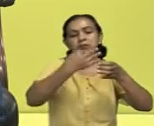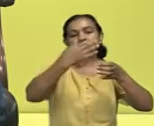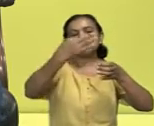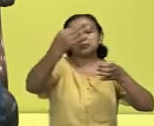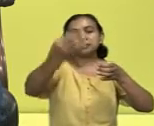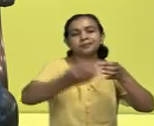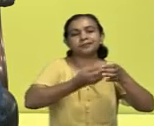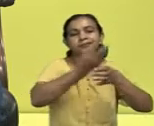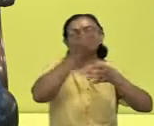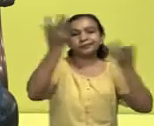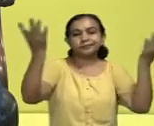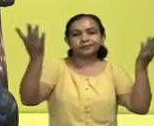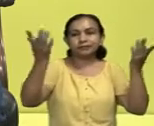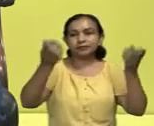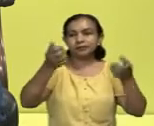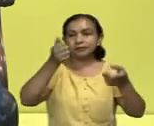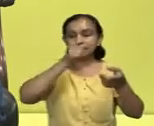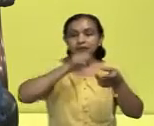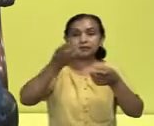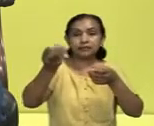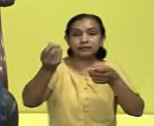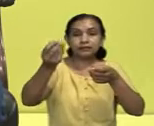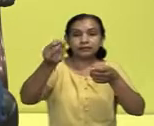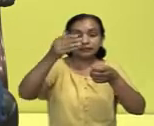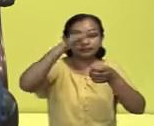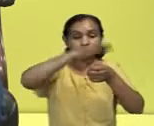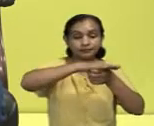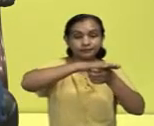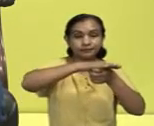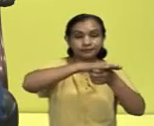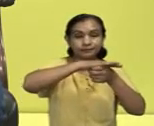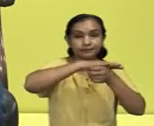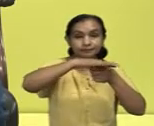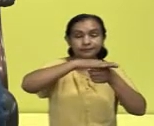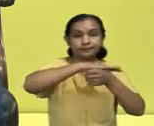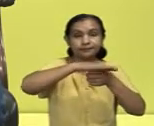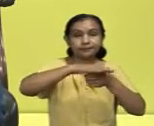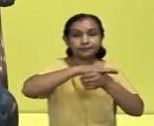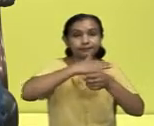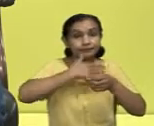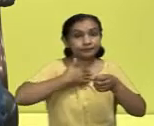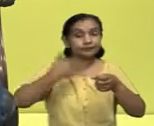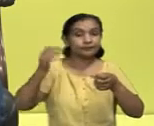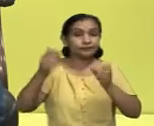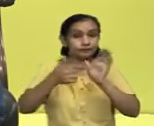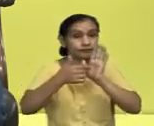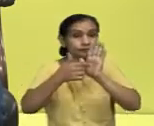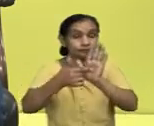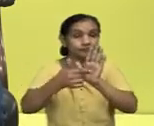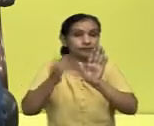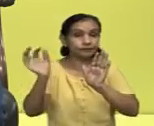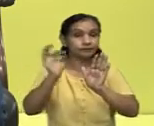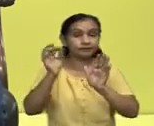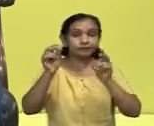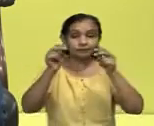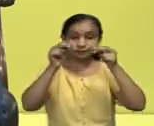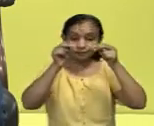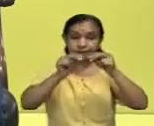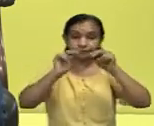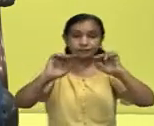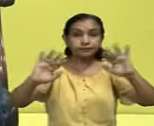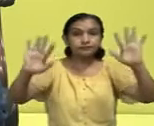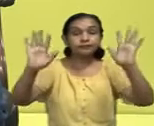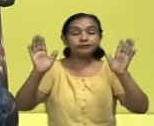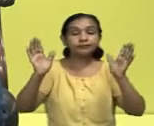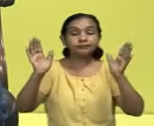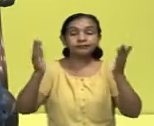ese tipo de criadero? Echándole un poquito de tierra y que quede ese hoyito al ras. Tapadito. Eso es un ejemplo del tipo natural. Tenemos